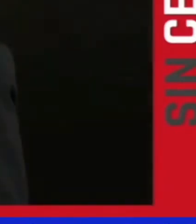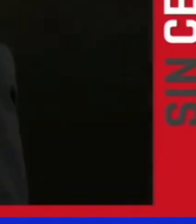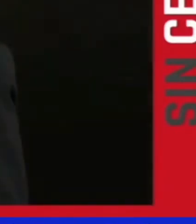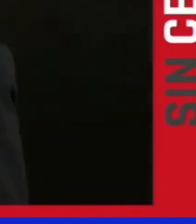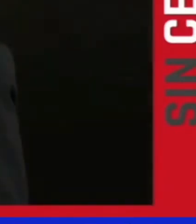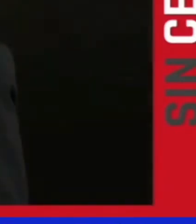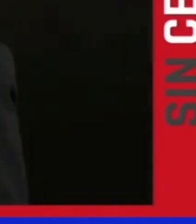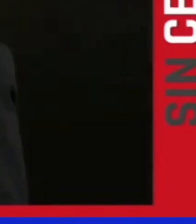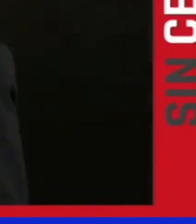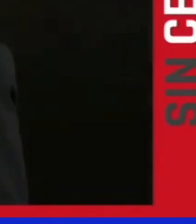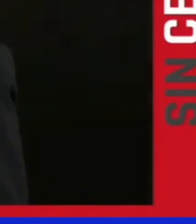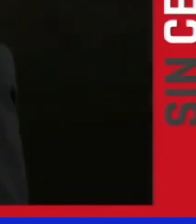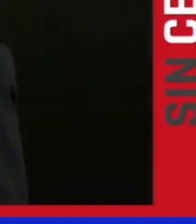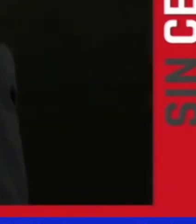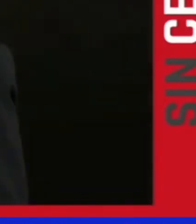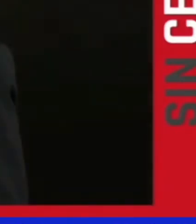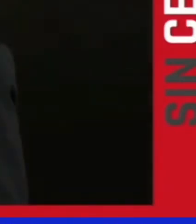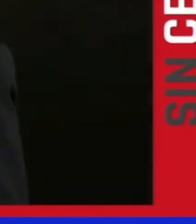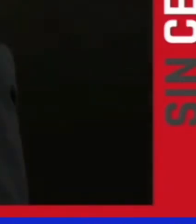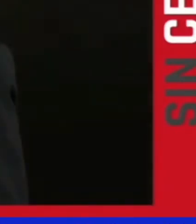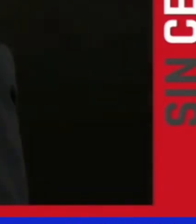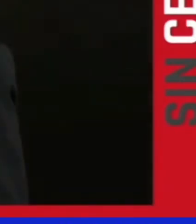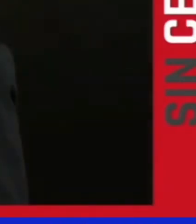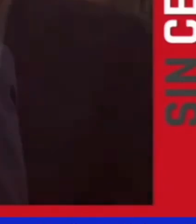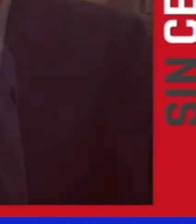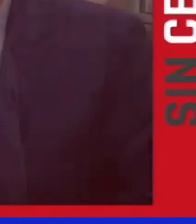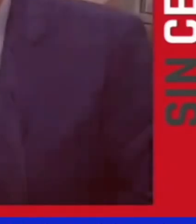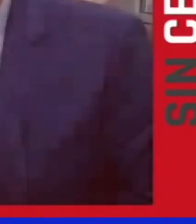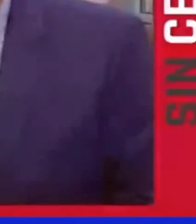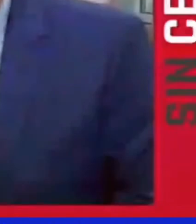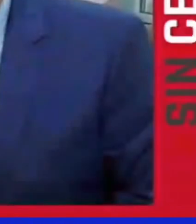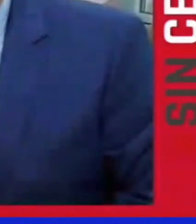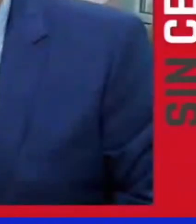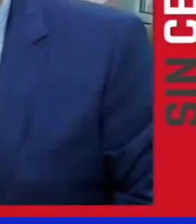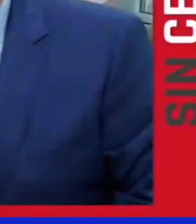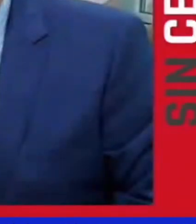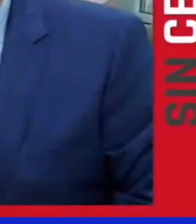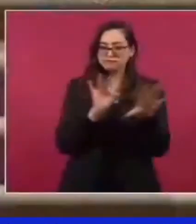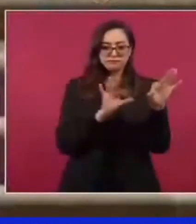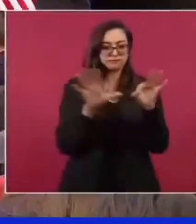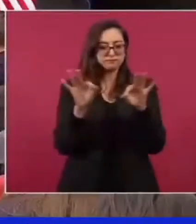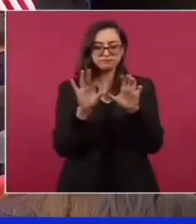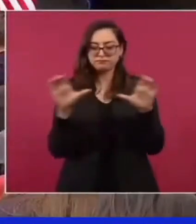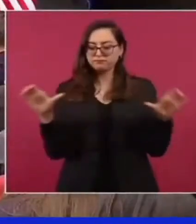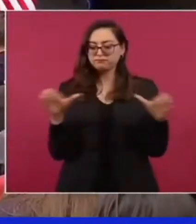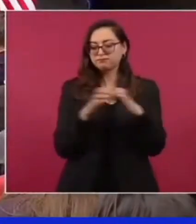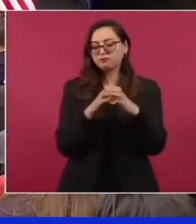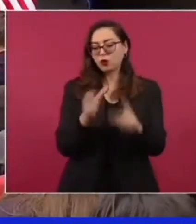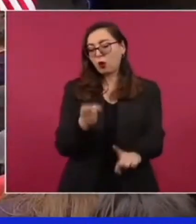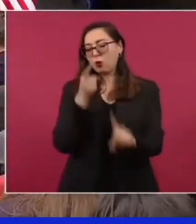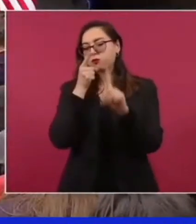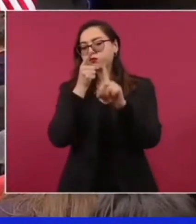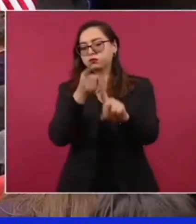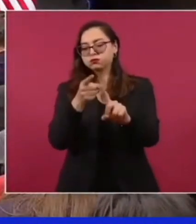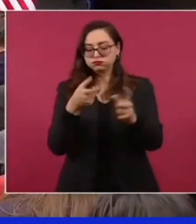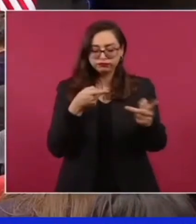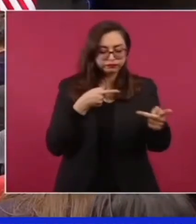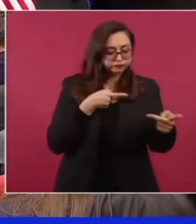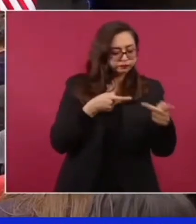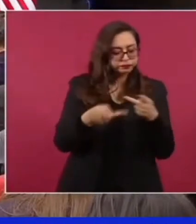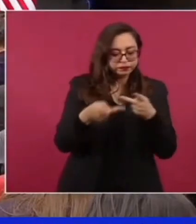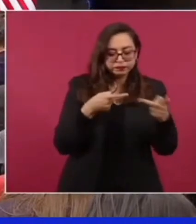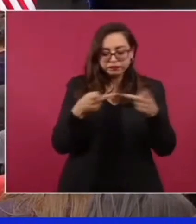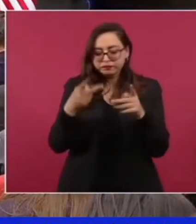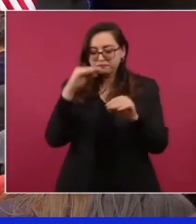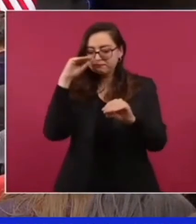y divagaciones a una pregunta de la reportera Sara Pablo. Se alargó tanto que impidió a Joe Biden responder a las preguntas que le dirigió la periodista